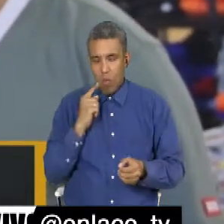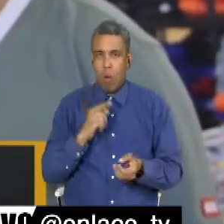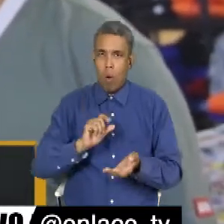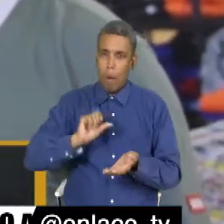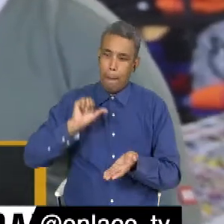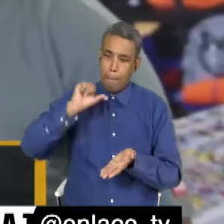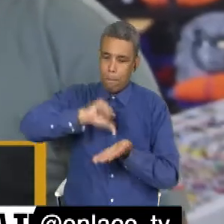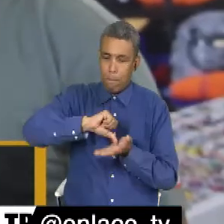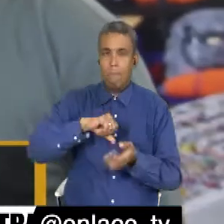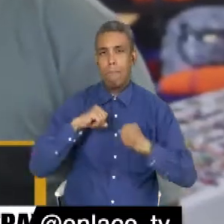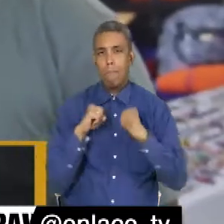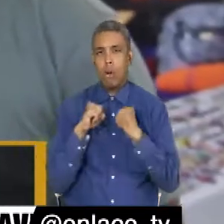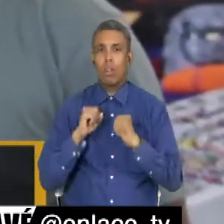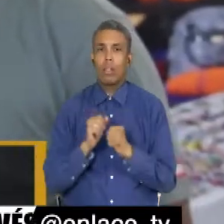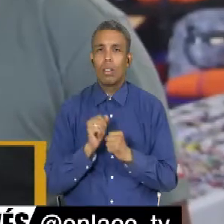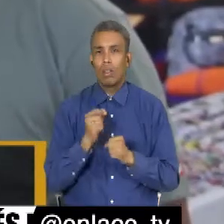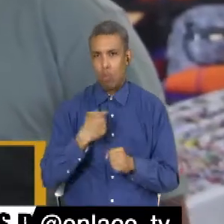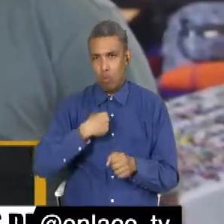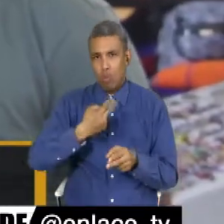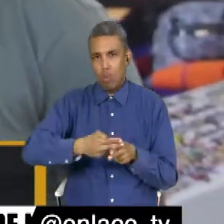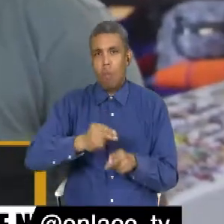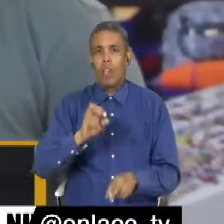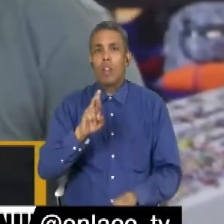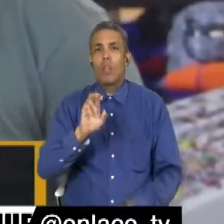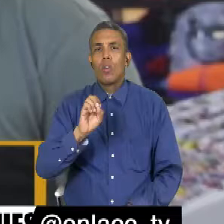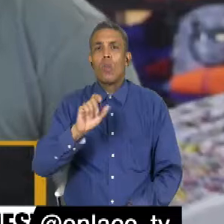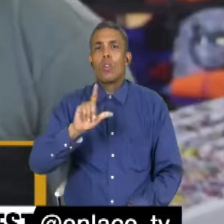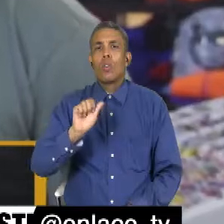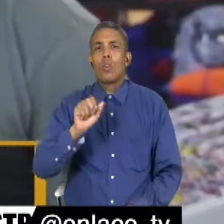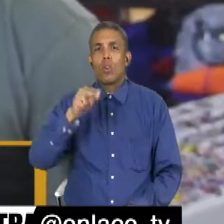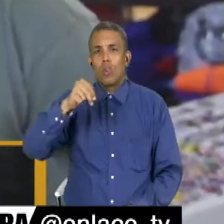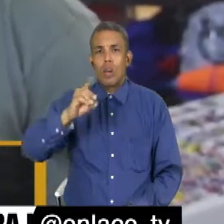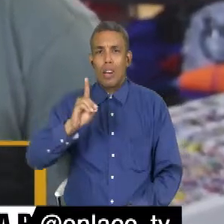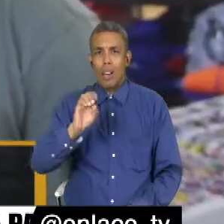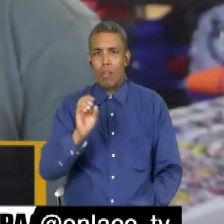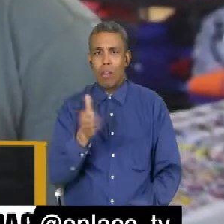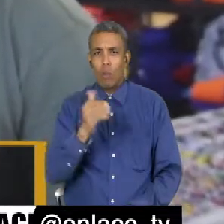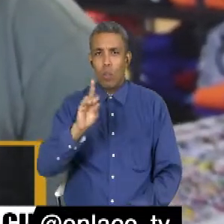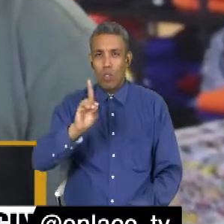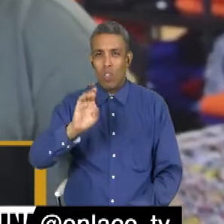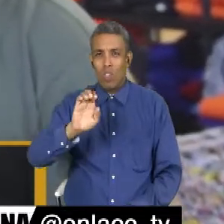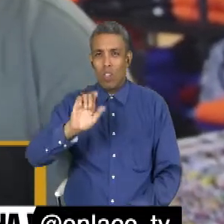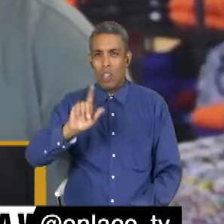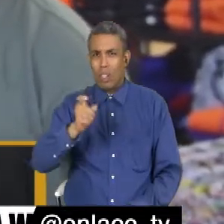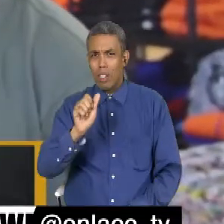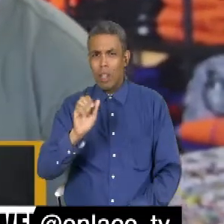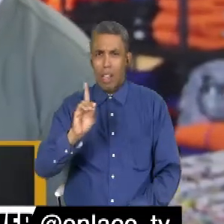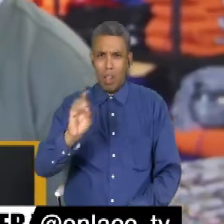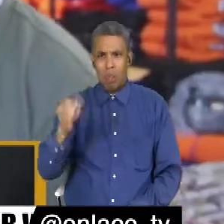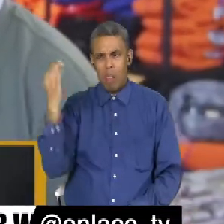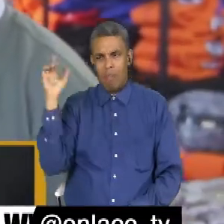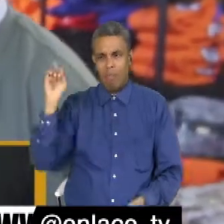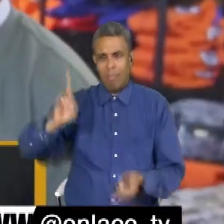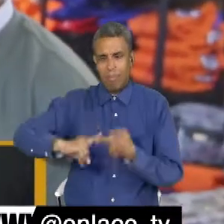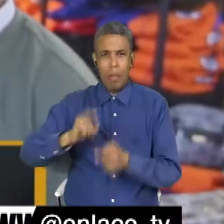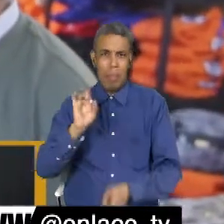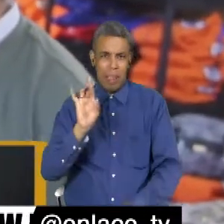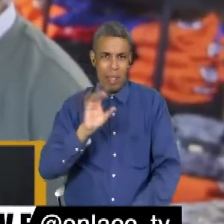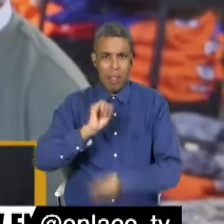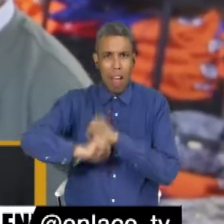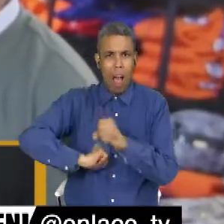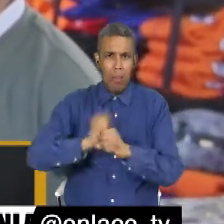Delgado. Rolando, ¿hace cuánto tiempo realiza usted estas figuras en porcelanicrom? Hace 15 años. Normalmente